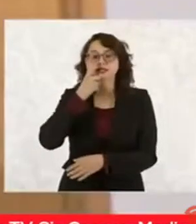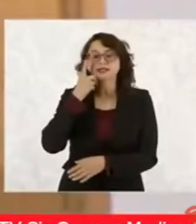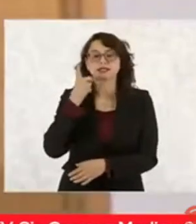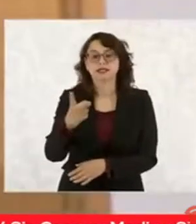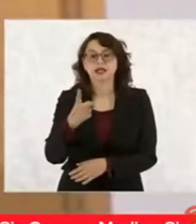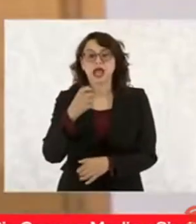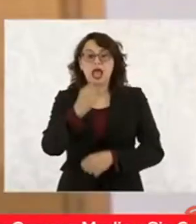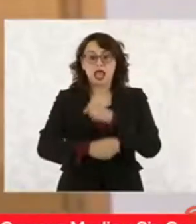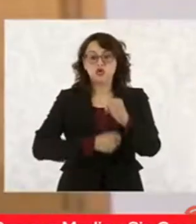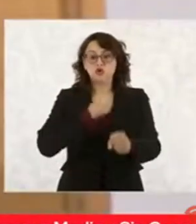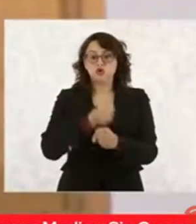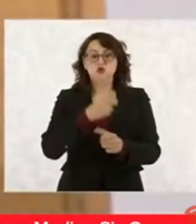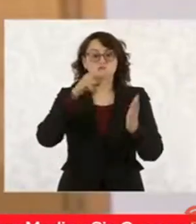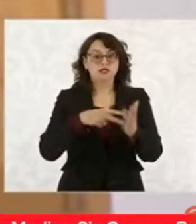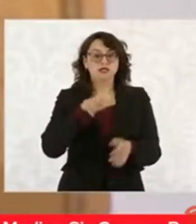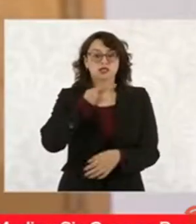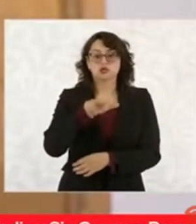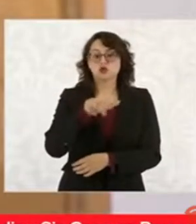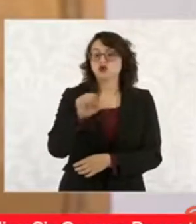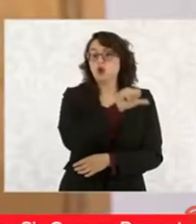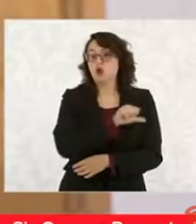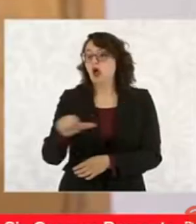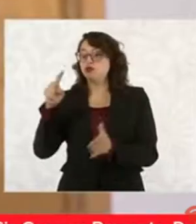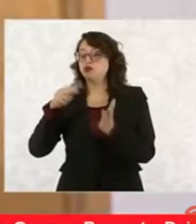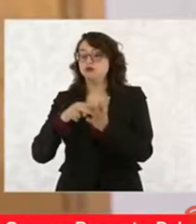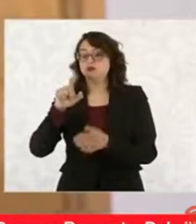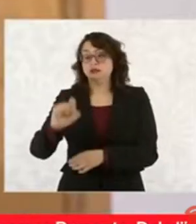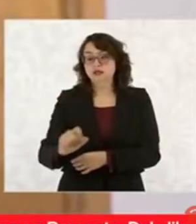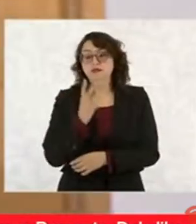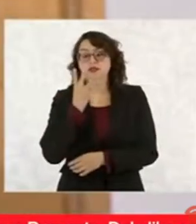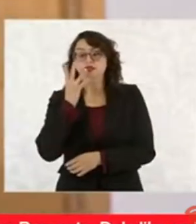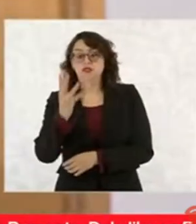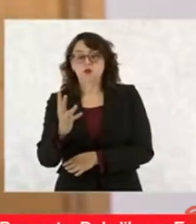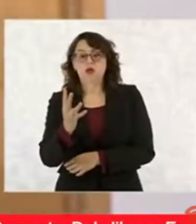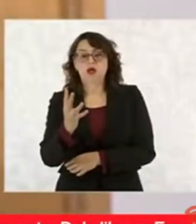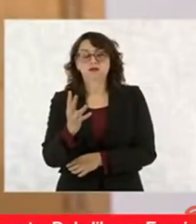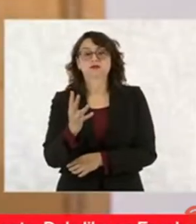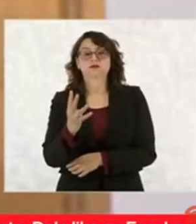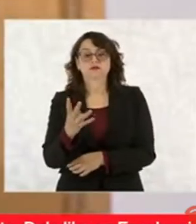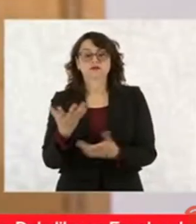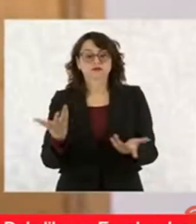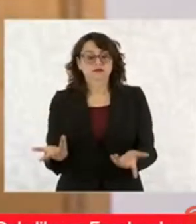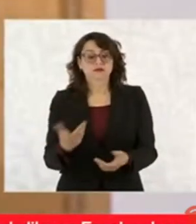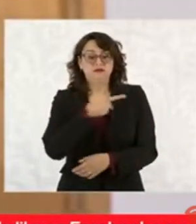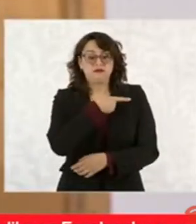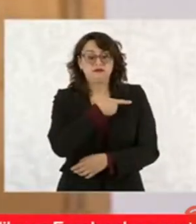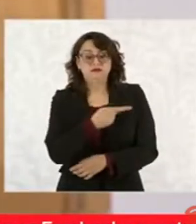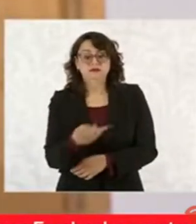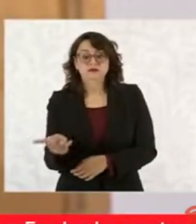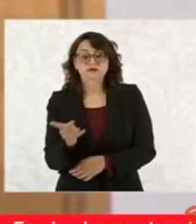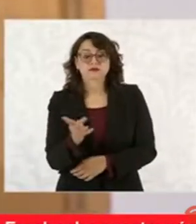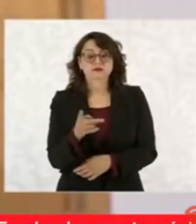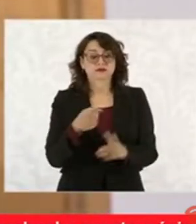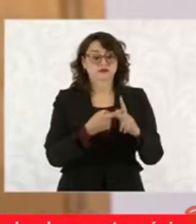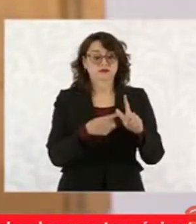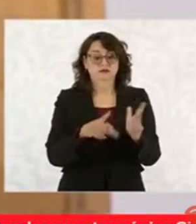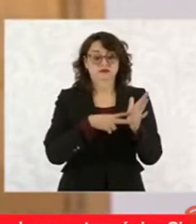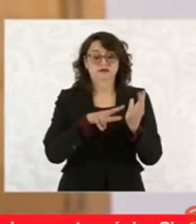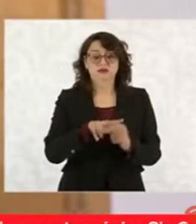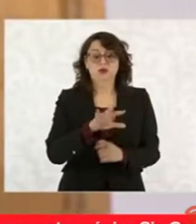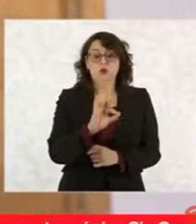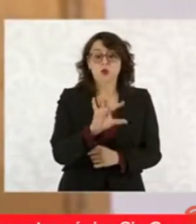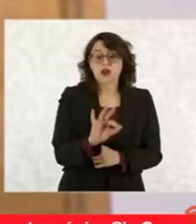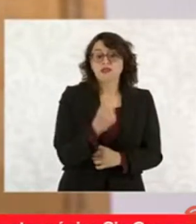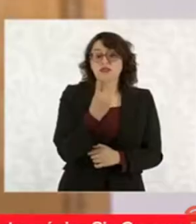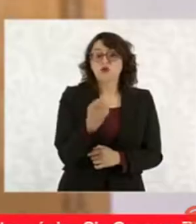11 meses diciendo casi todos los días de la mañana Oye, todo lo que hay presente. ¿no? Y todo Y lo si que hay una, tenemos.